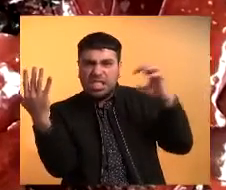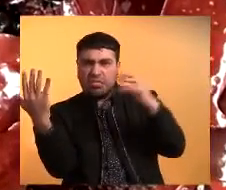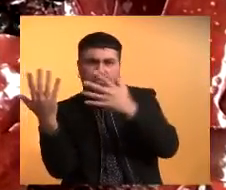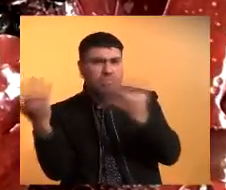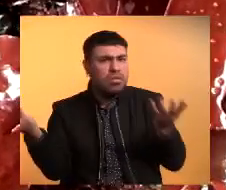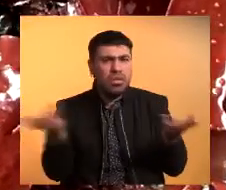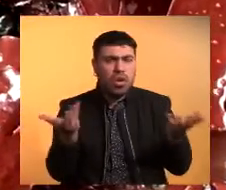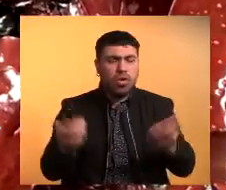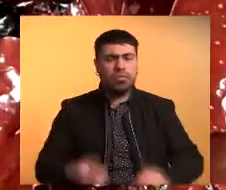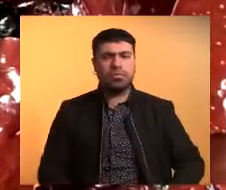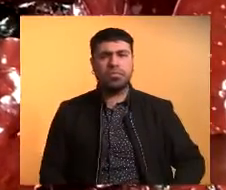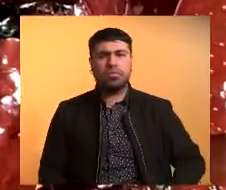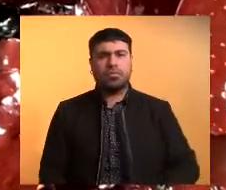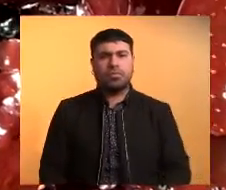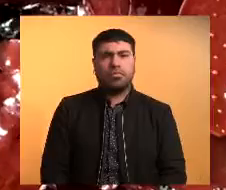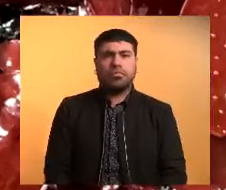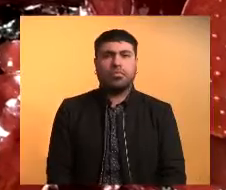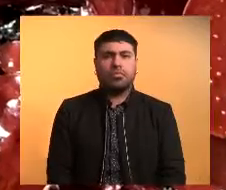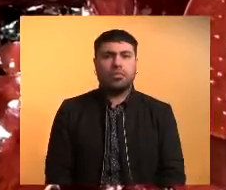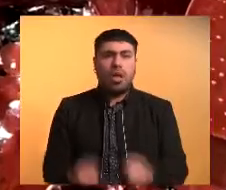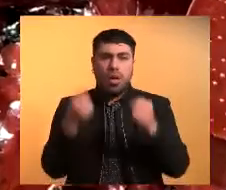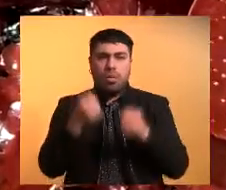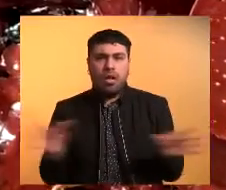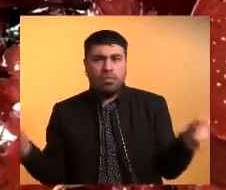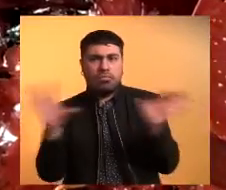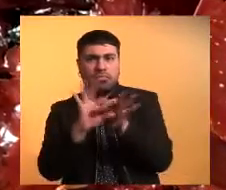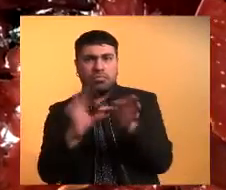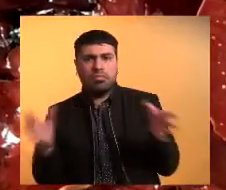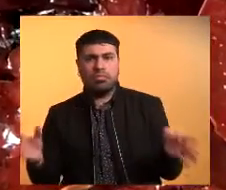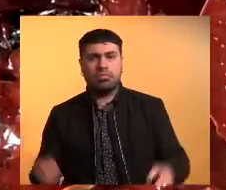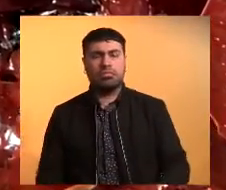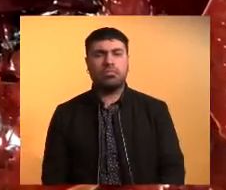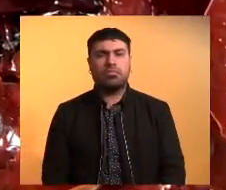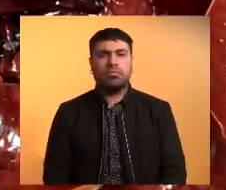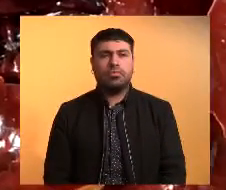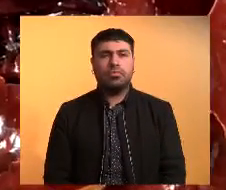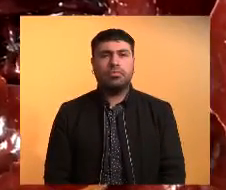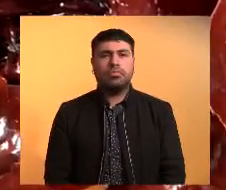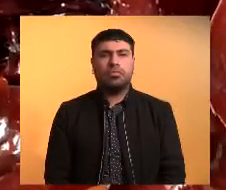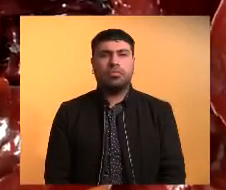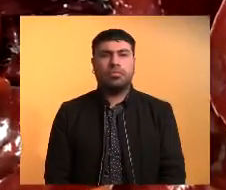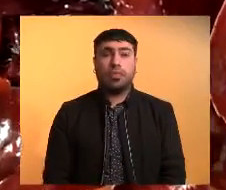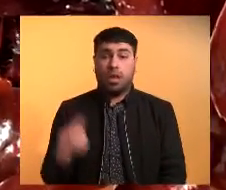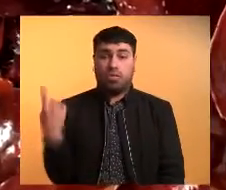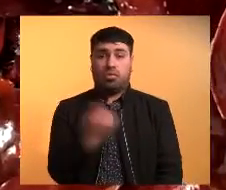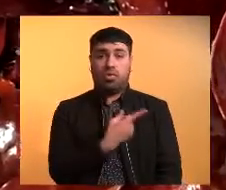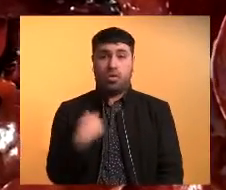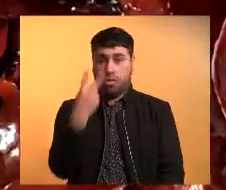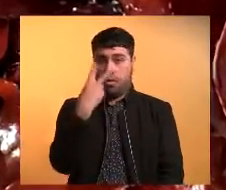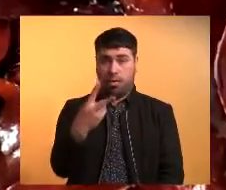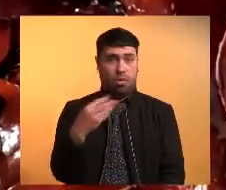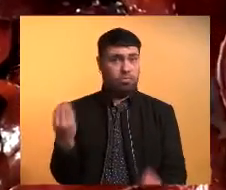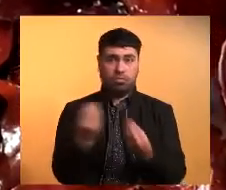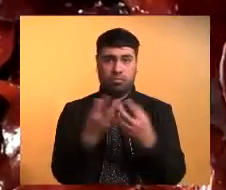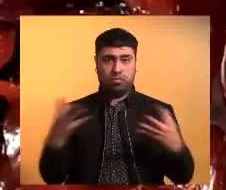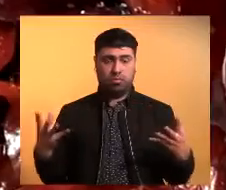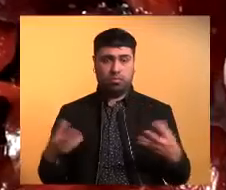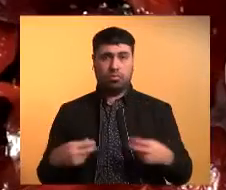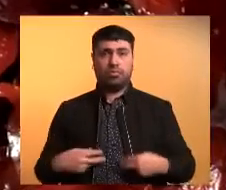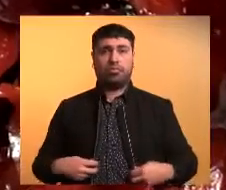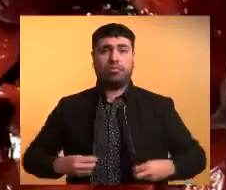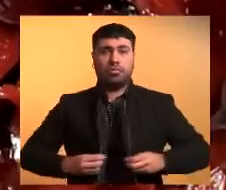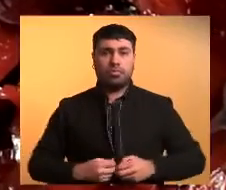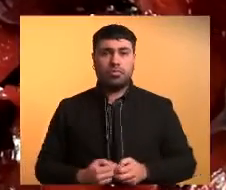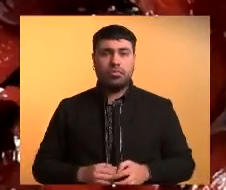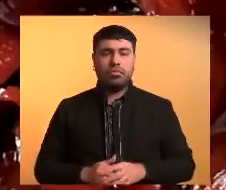asociaciones, digamos, Sí, pueden existir ahí. bueno, lo que hemos visto mucho nosotros, bueno, ahí también